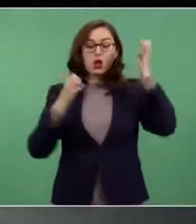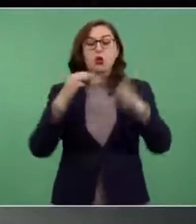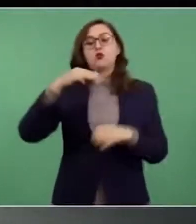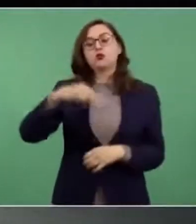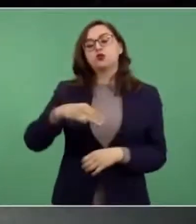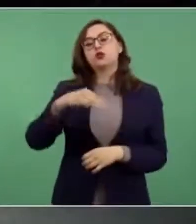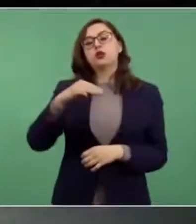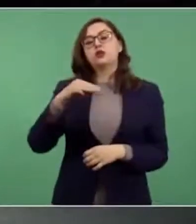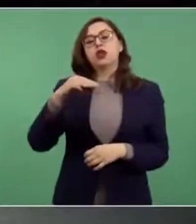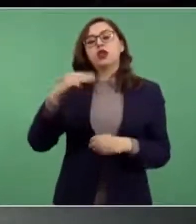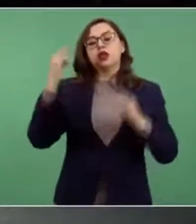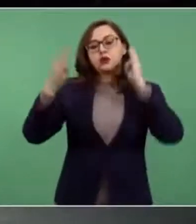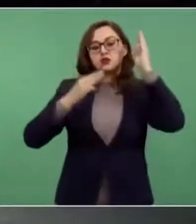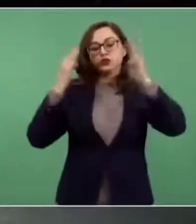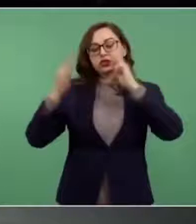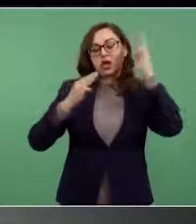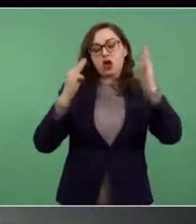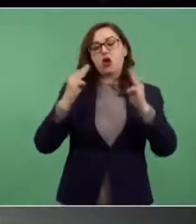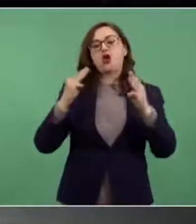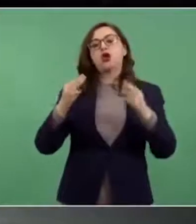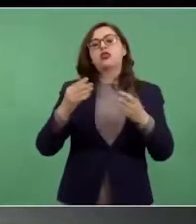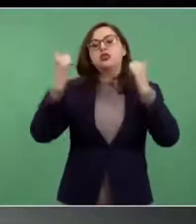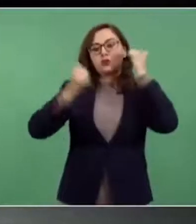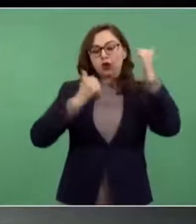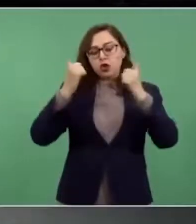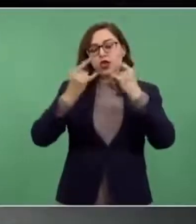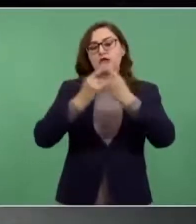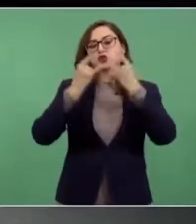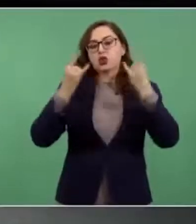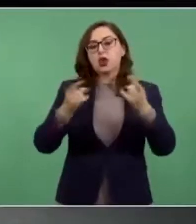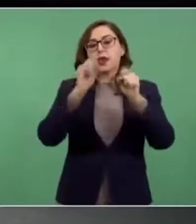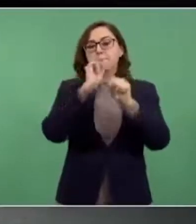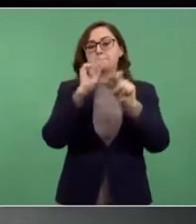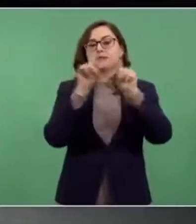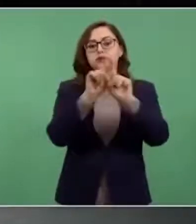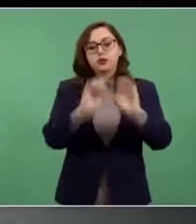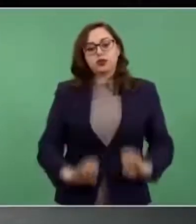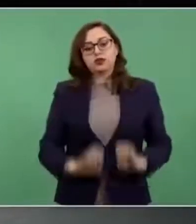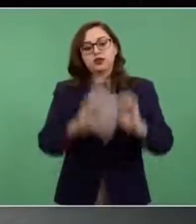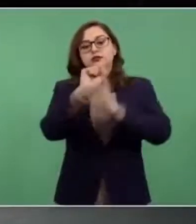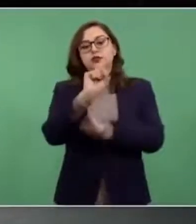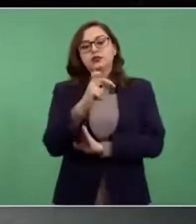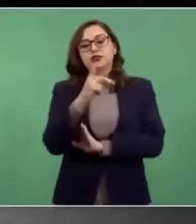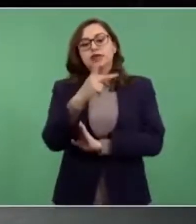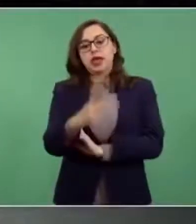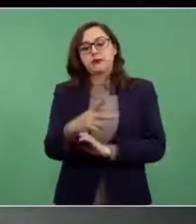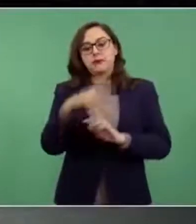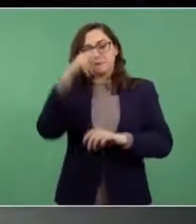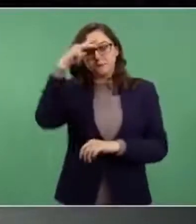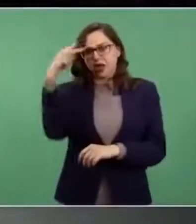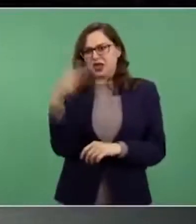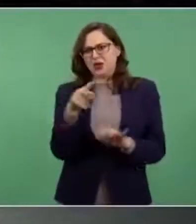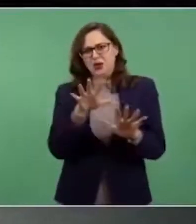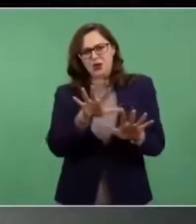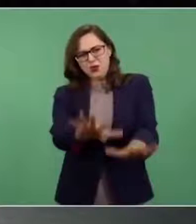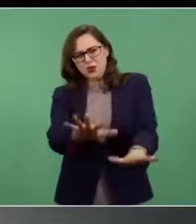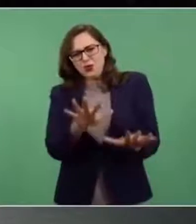Antropología e Historia y en el edificio de la SEP sobre la grandeza de México, con